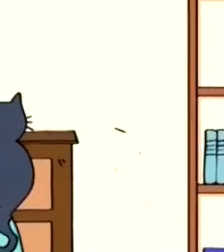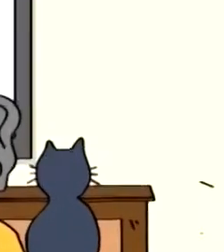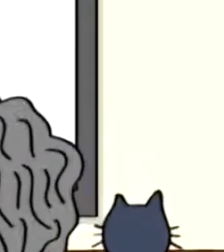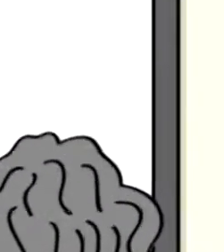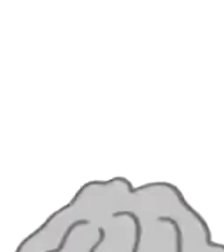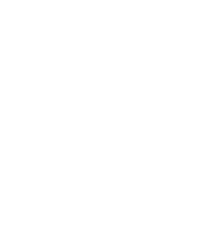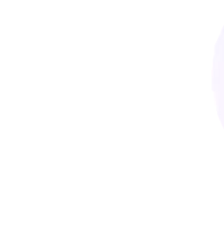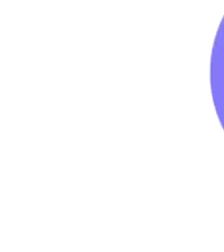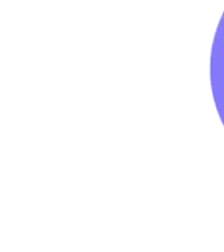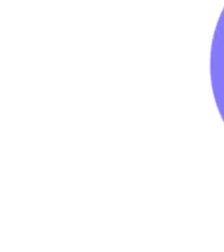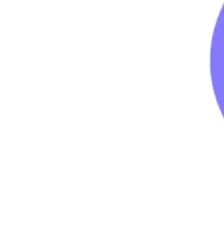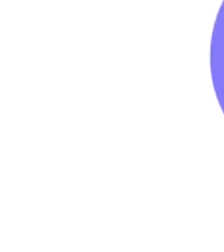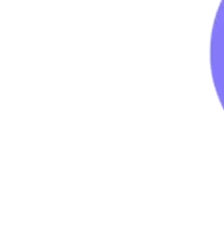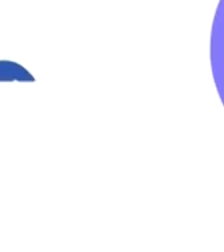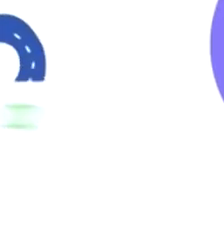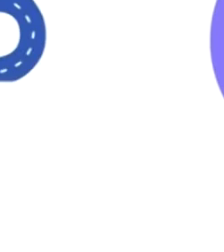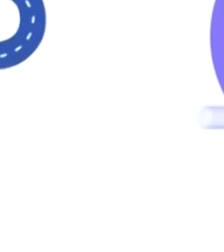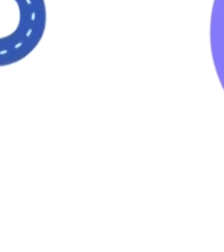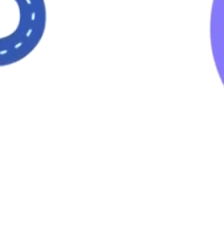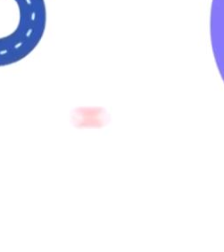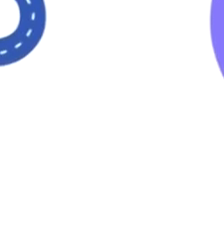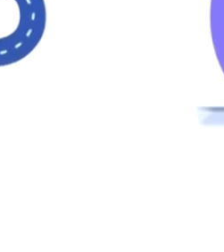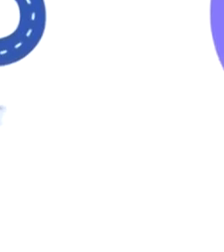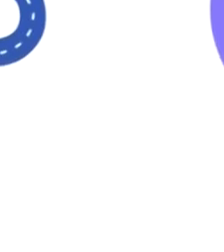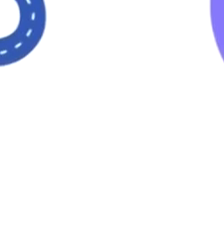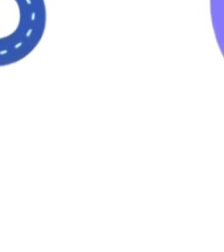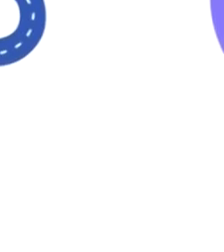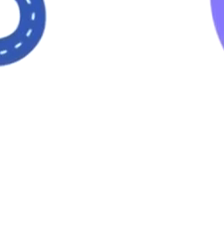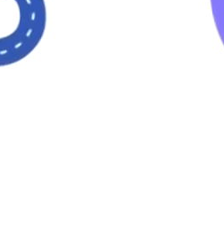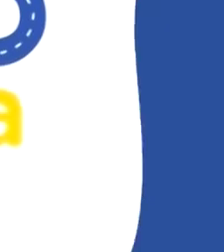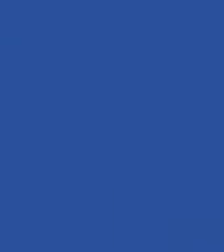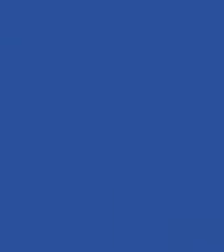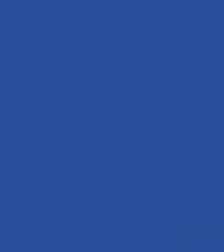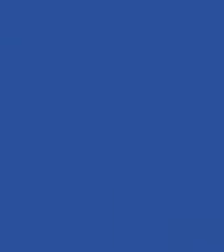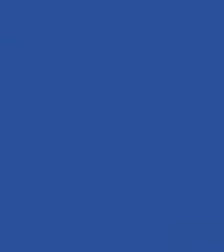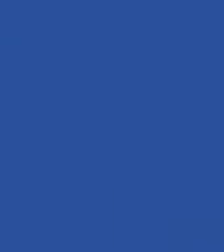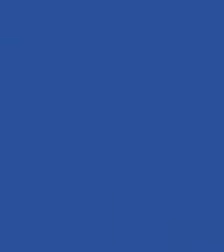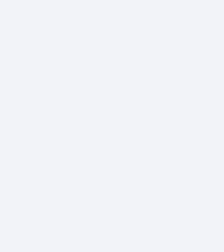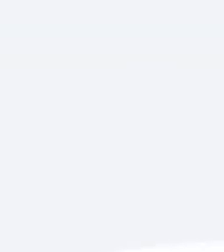Aprendo en Casa, una iniciativa del Ministerio de Educación.